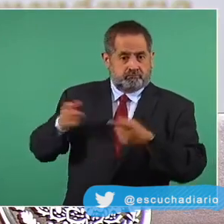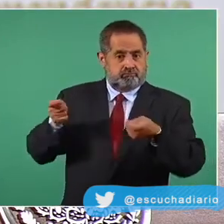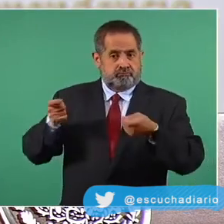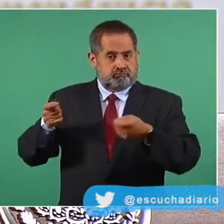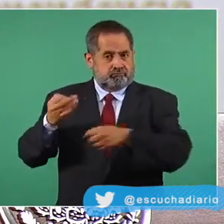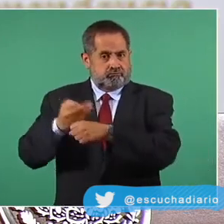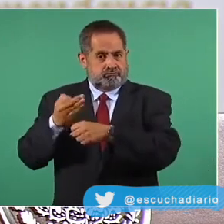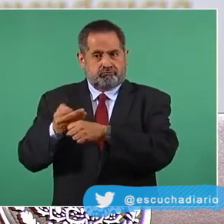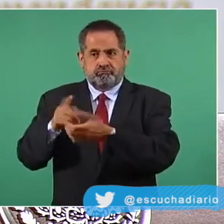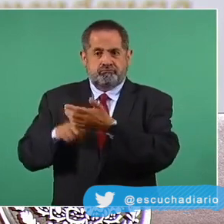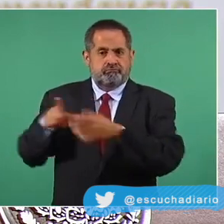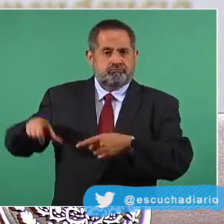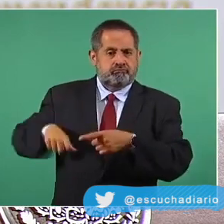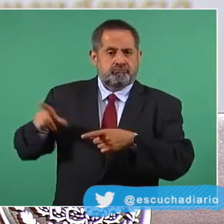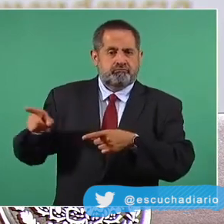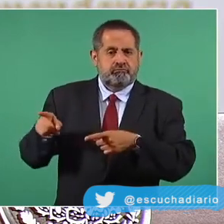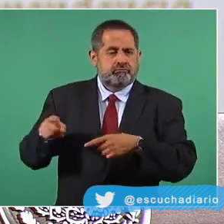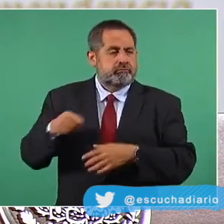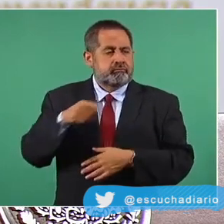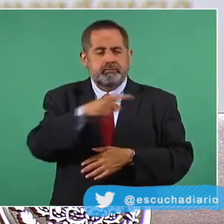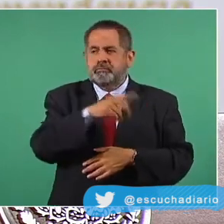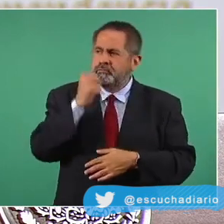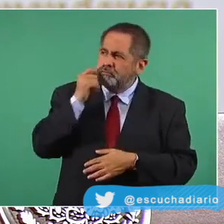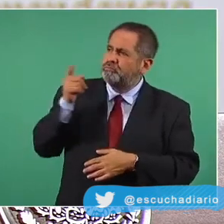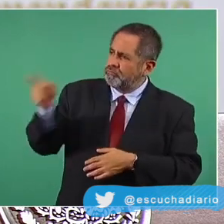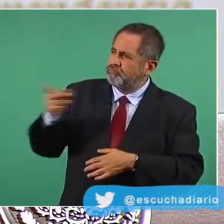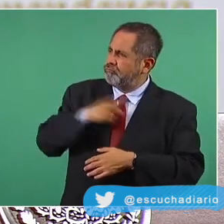a una dictadura,